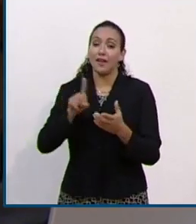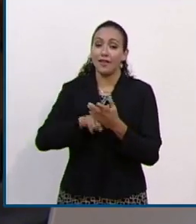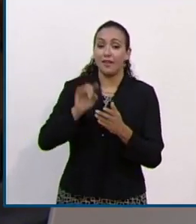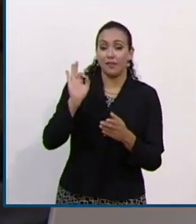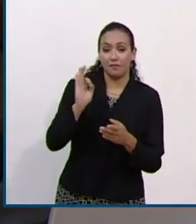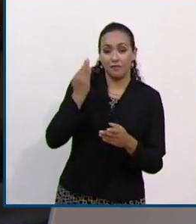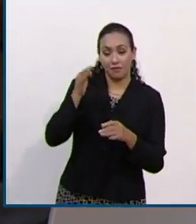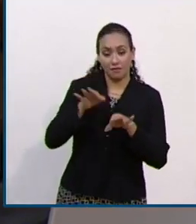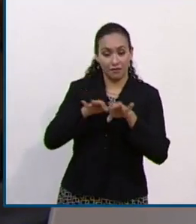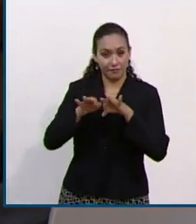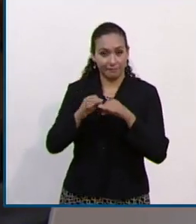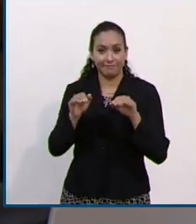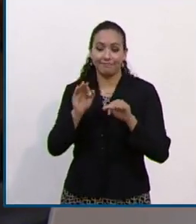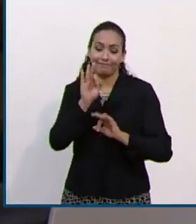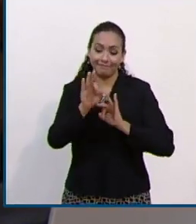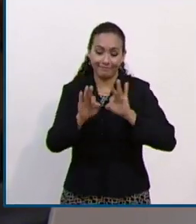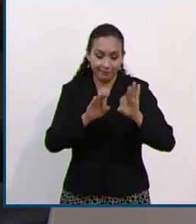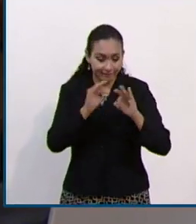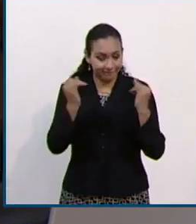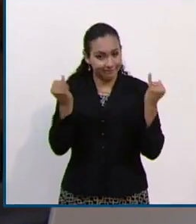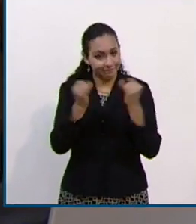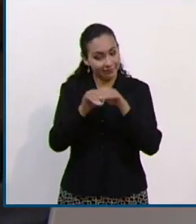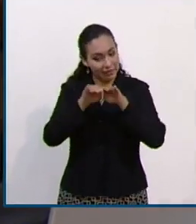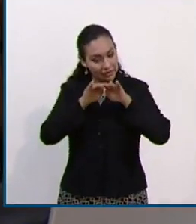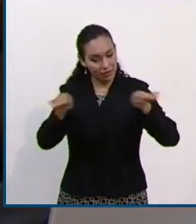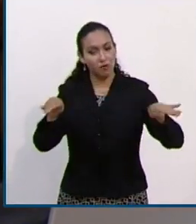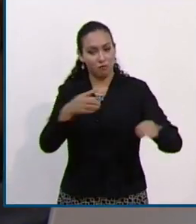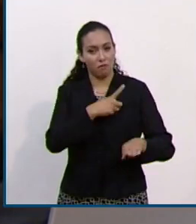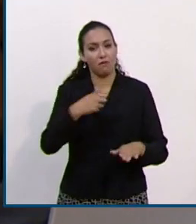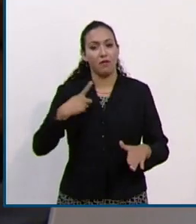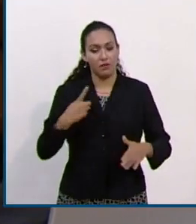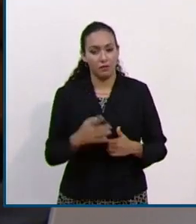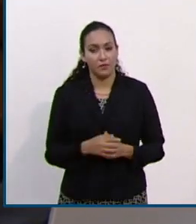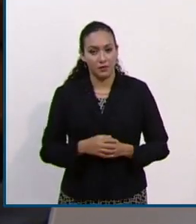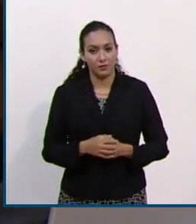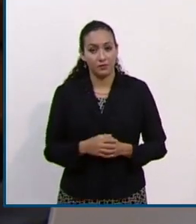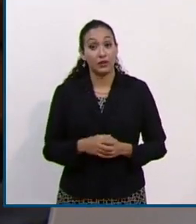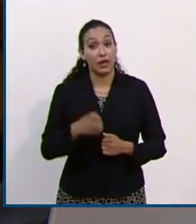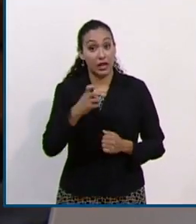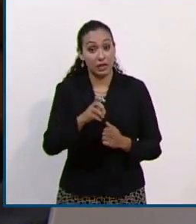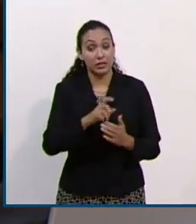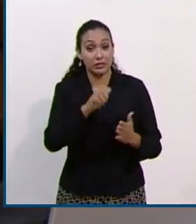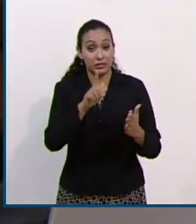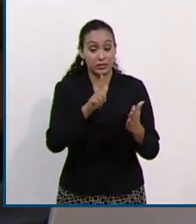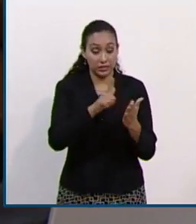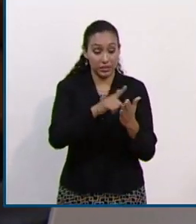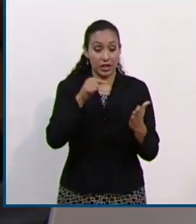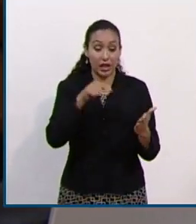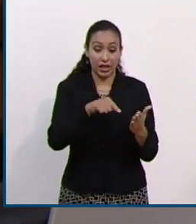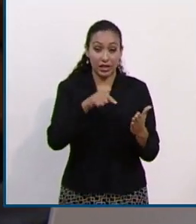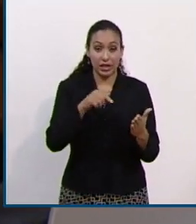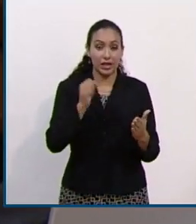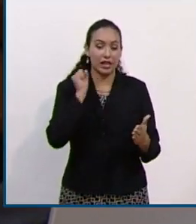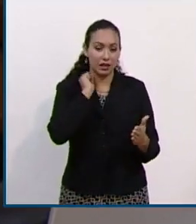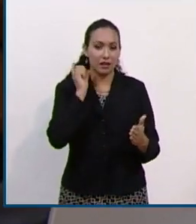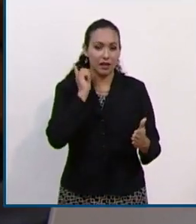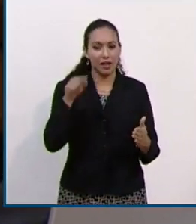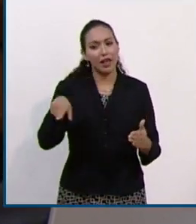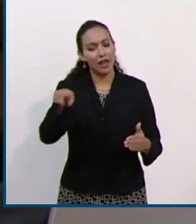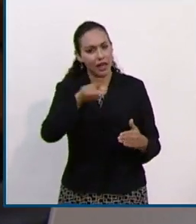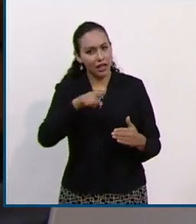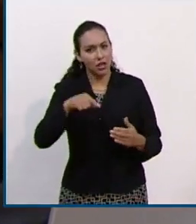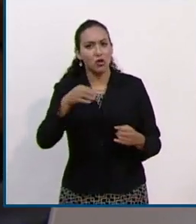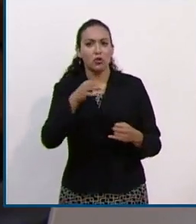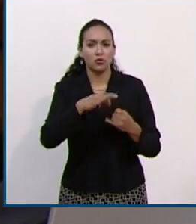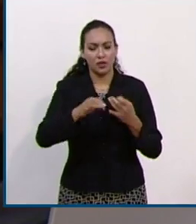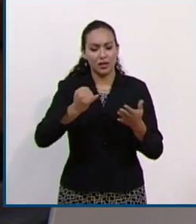federativas y que, por lo tanto, y enfatizo en este punto, era la legislatura local quien debía tener la última